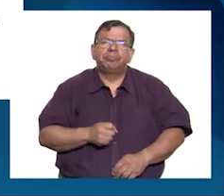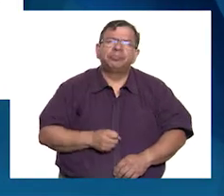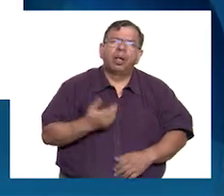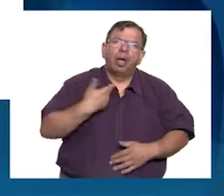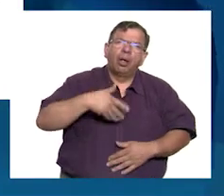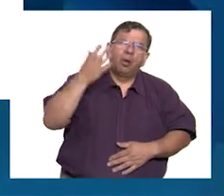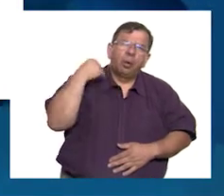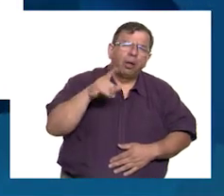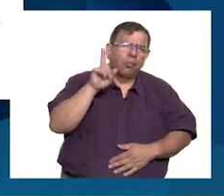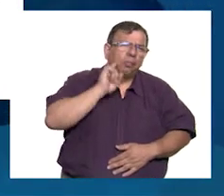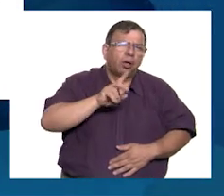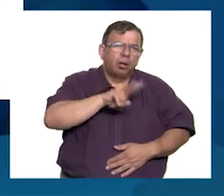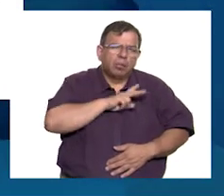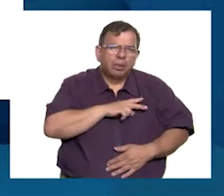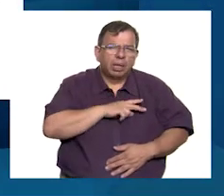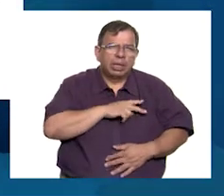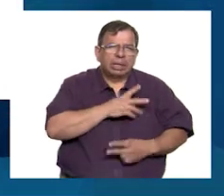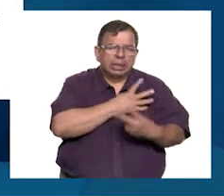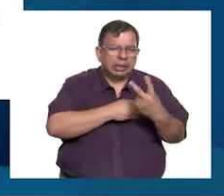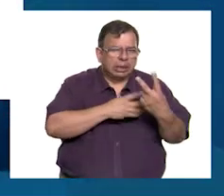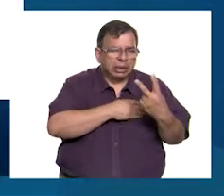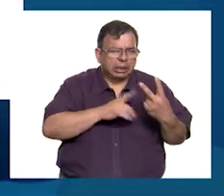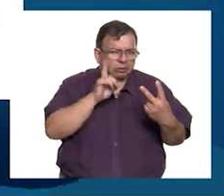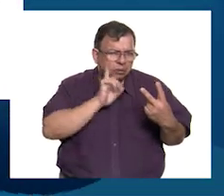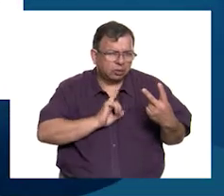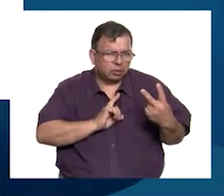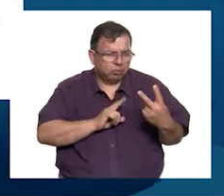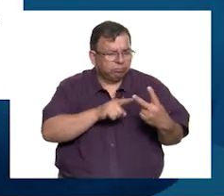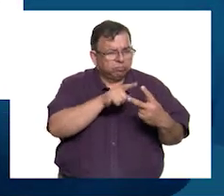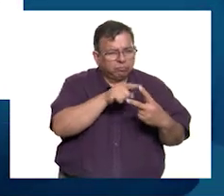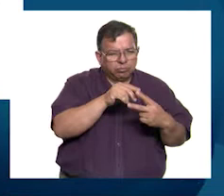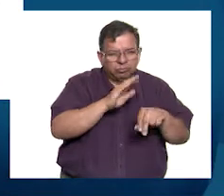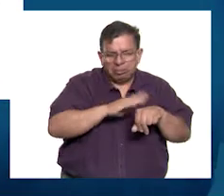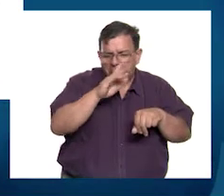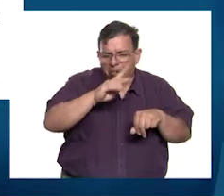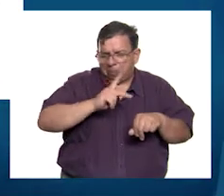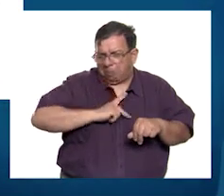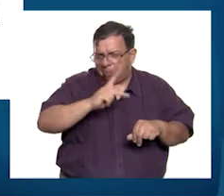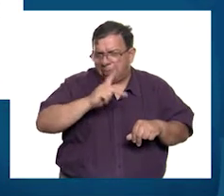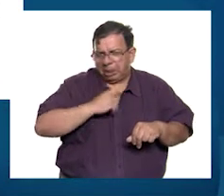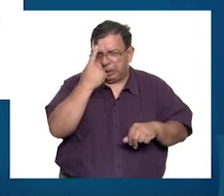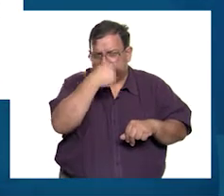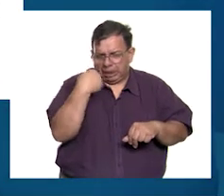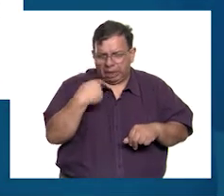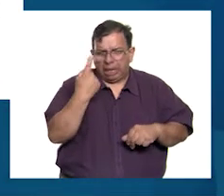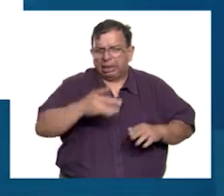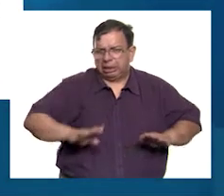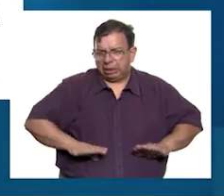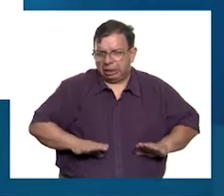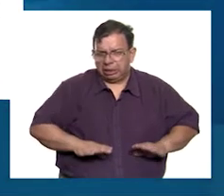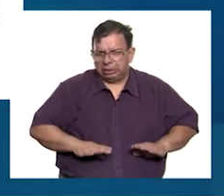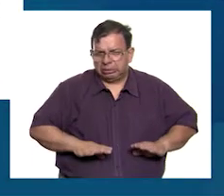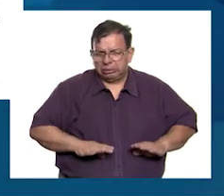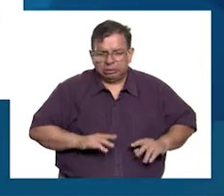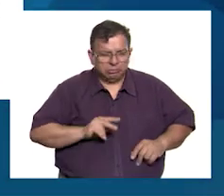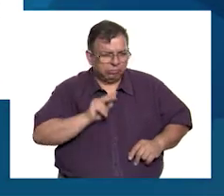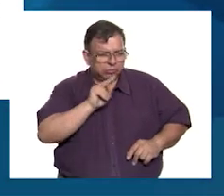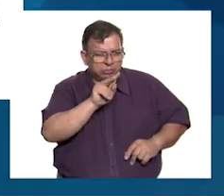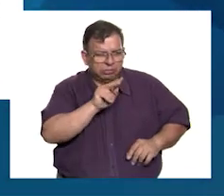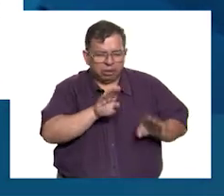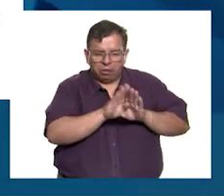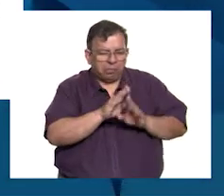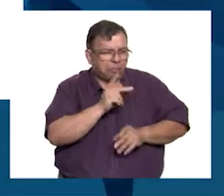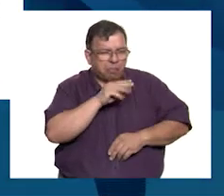una viuda que tenía 2 hijas. La mayor se le parecía en el carácter y en el rostro, que al verla ella era ver a la